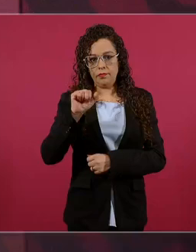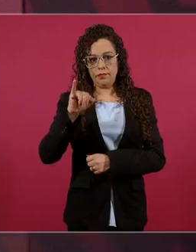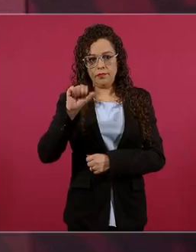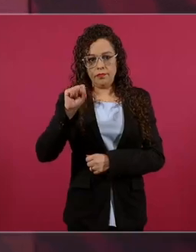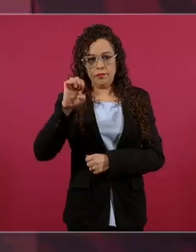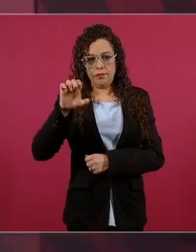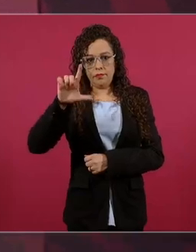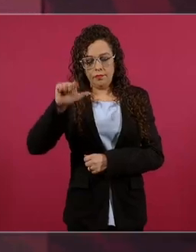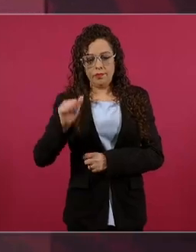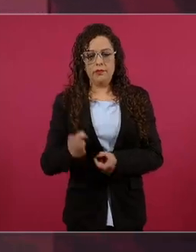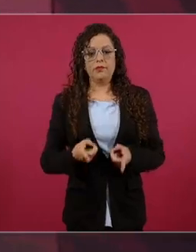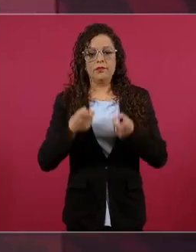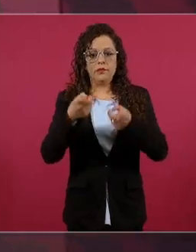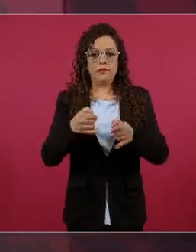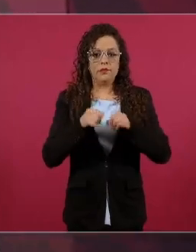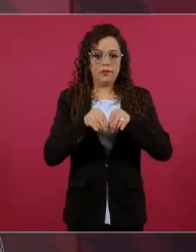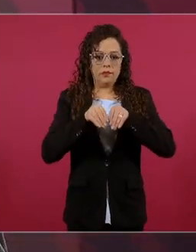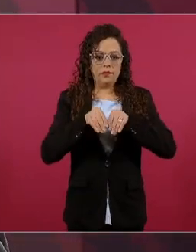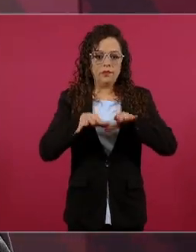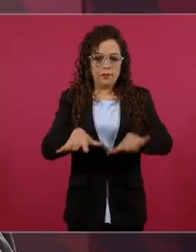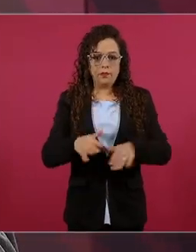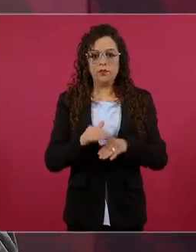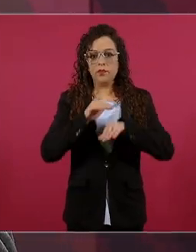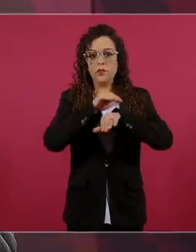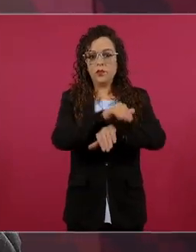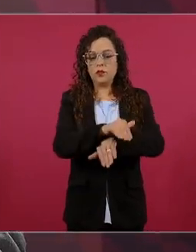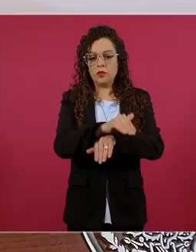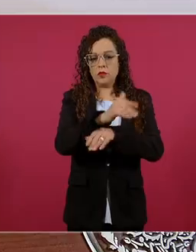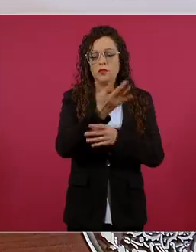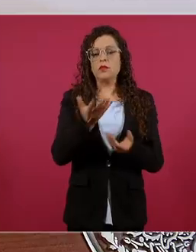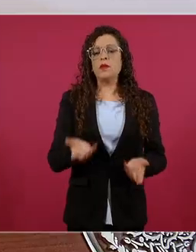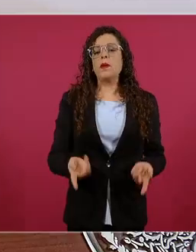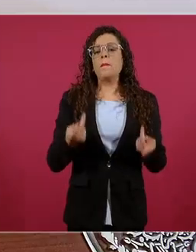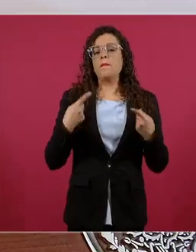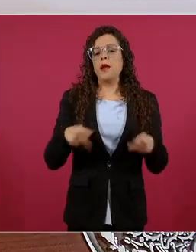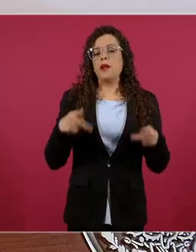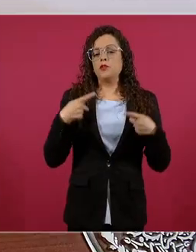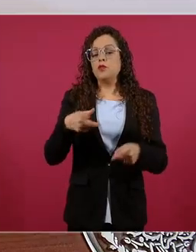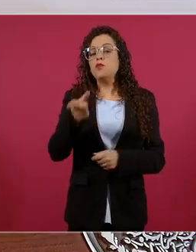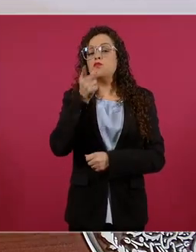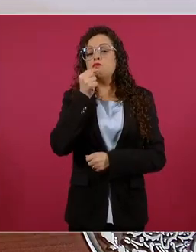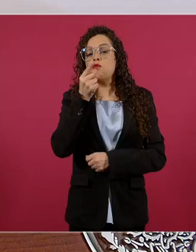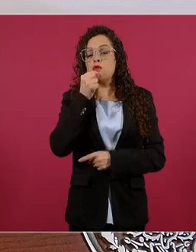les informe cuántos policías y agentes de tránsito